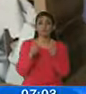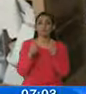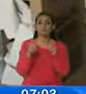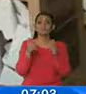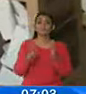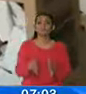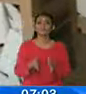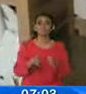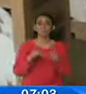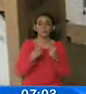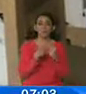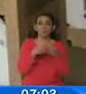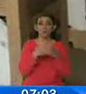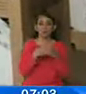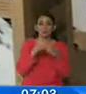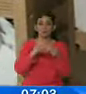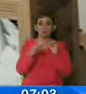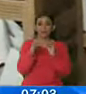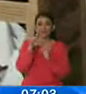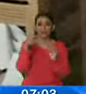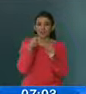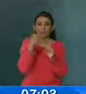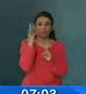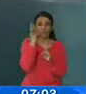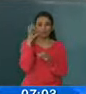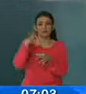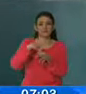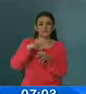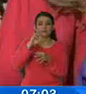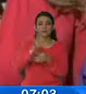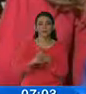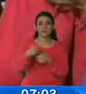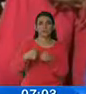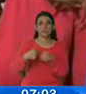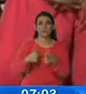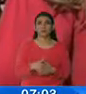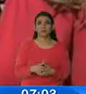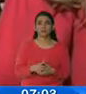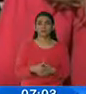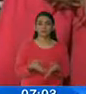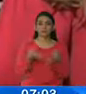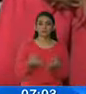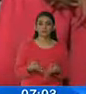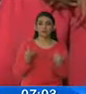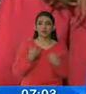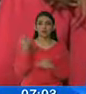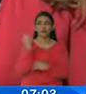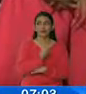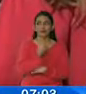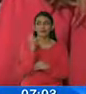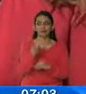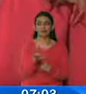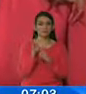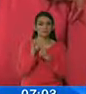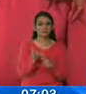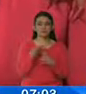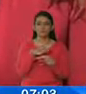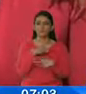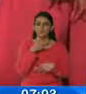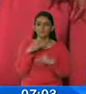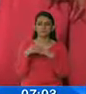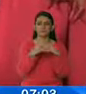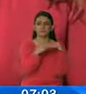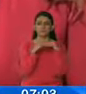Espinel del movimiento Fuerza Compromiso Social, sufragó al sur de Quito. Cumpliendo con este día cívico, democrático,